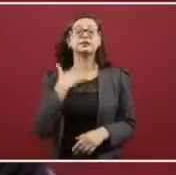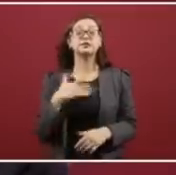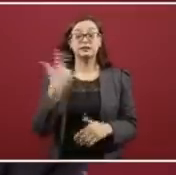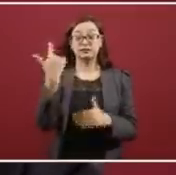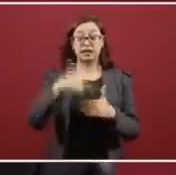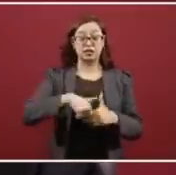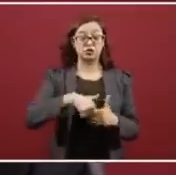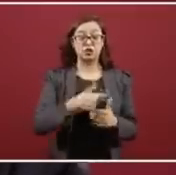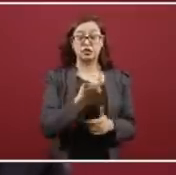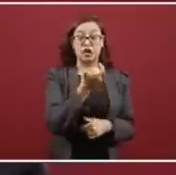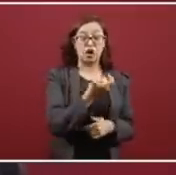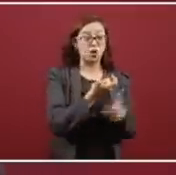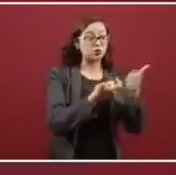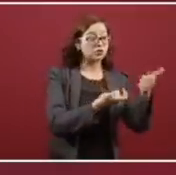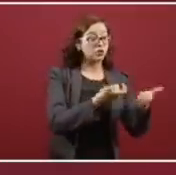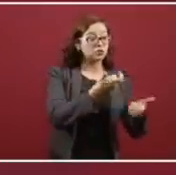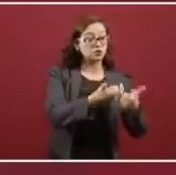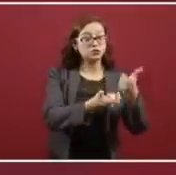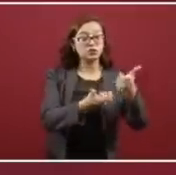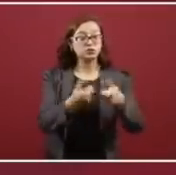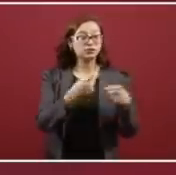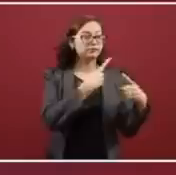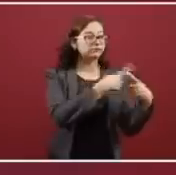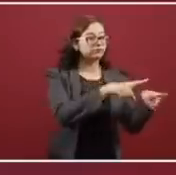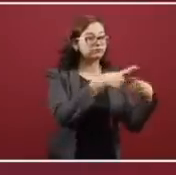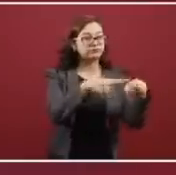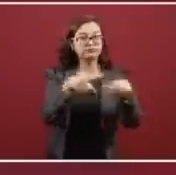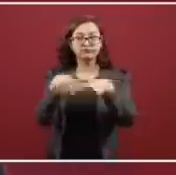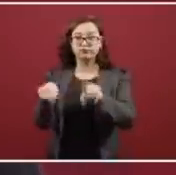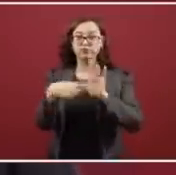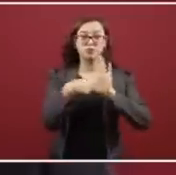vamos a llevar a cabo